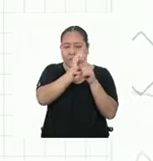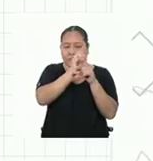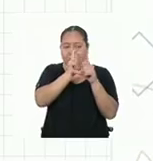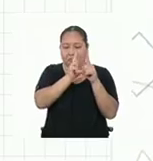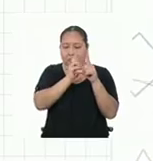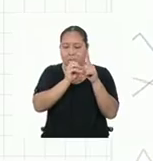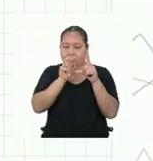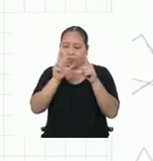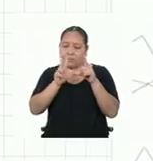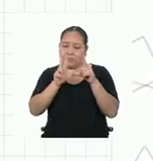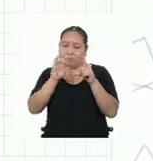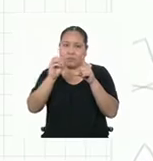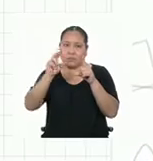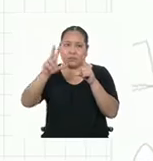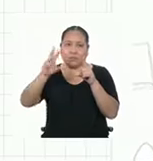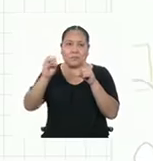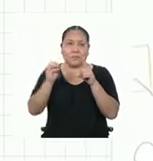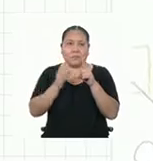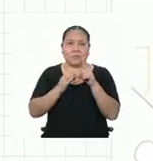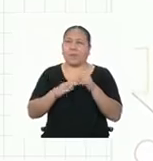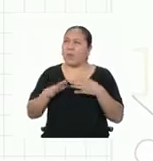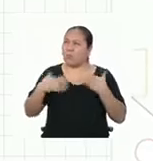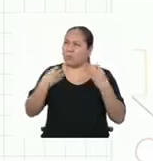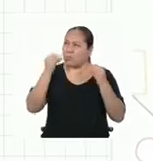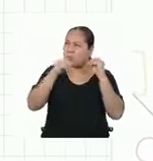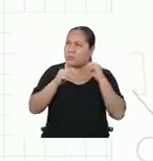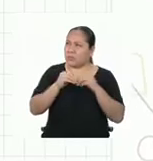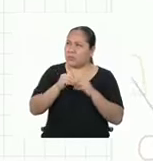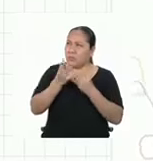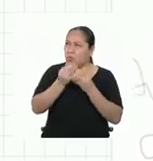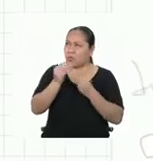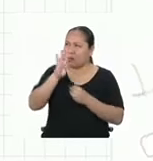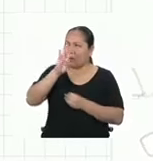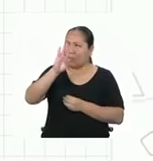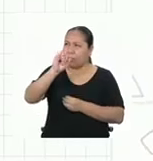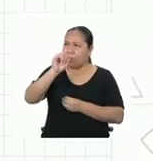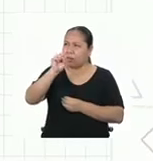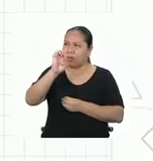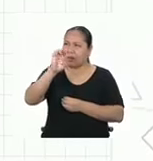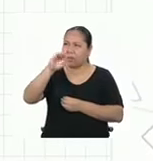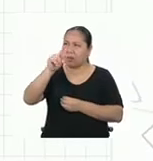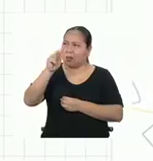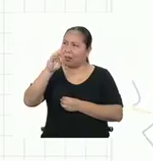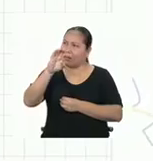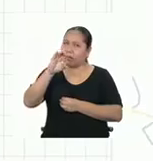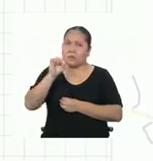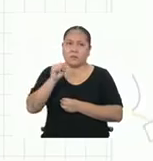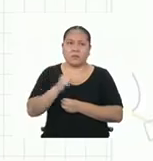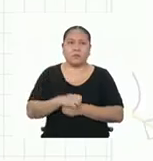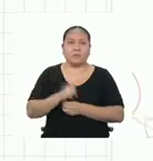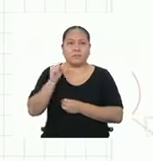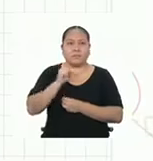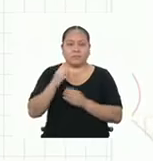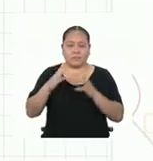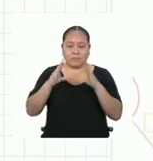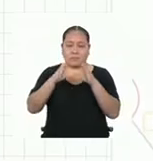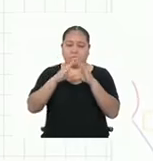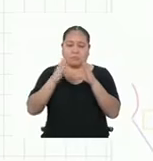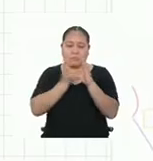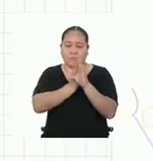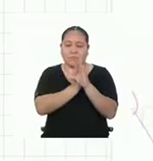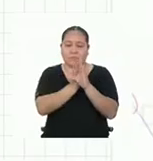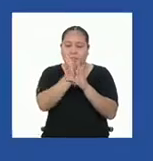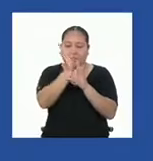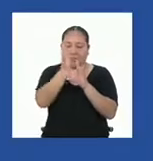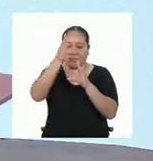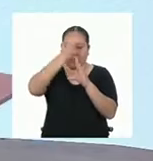¿Y podemos trazar más vicetrices? Sí, claro Podemos hacerlas en cada